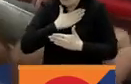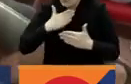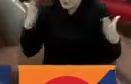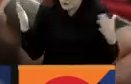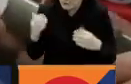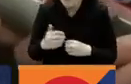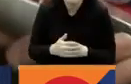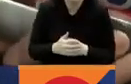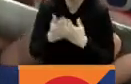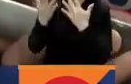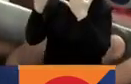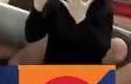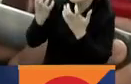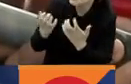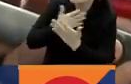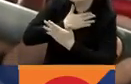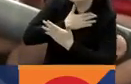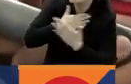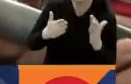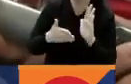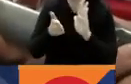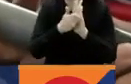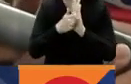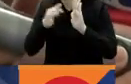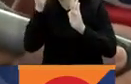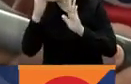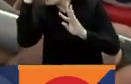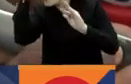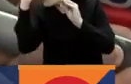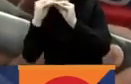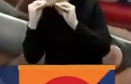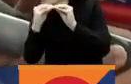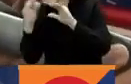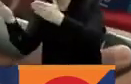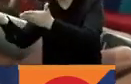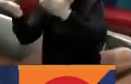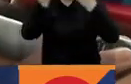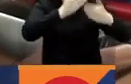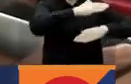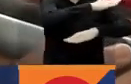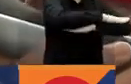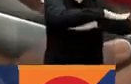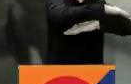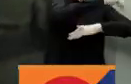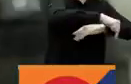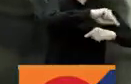si hay las condiciones y si hay las garantías se pueda restablecer ese servicio consular.